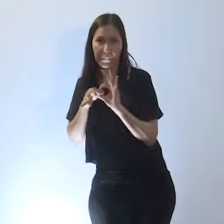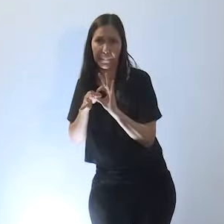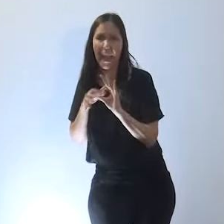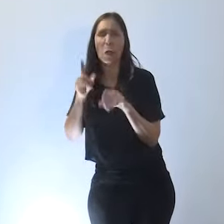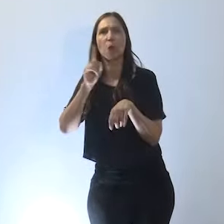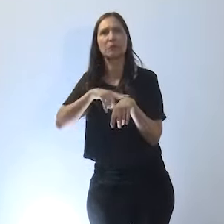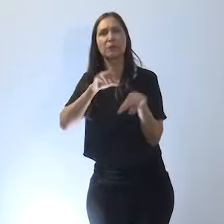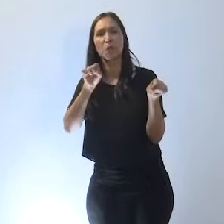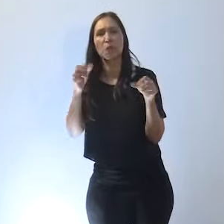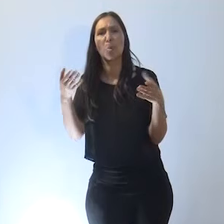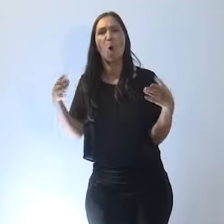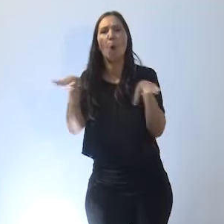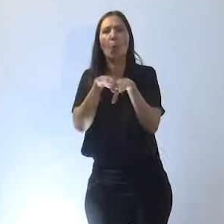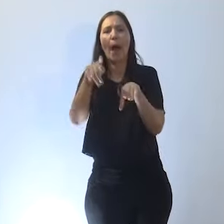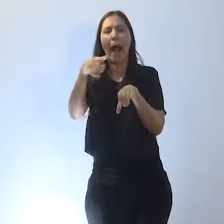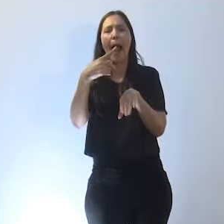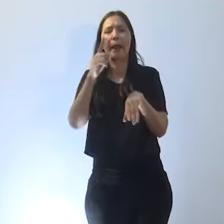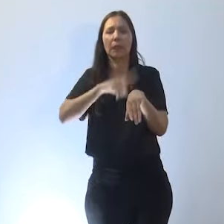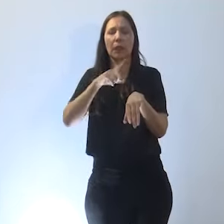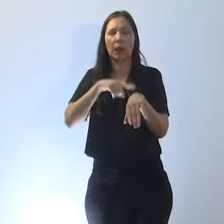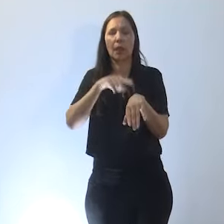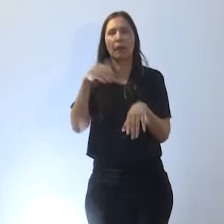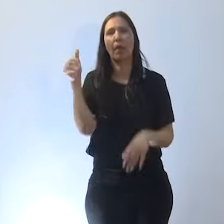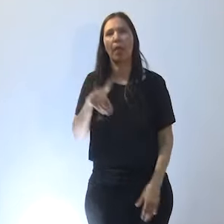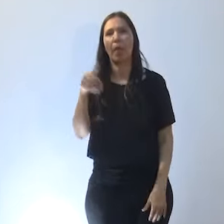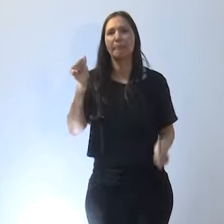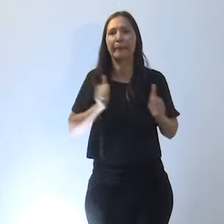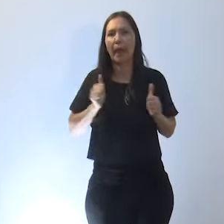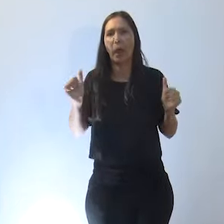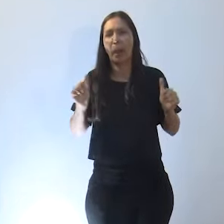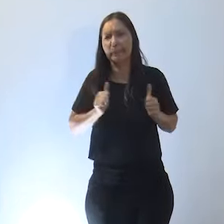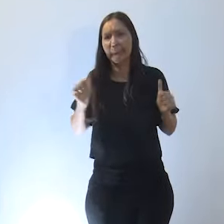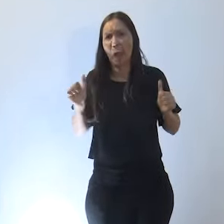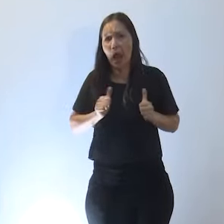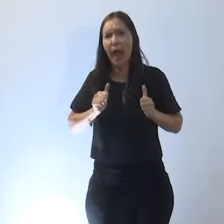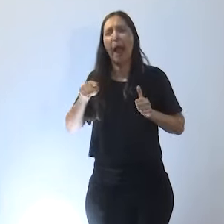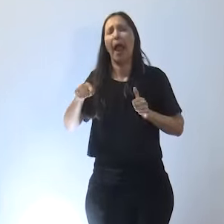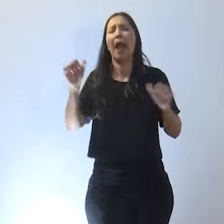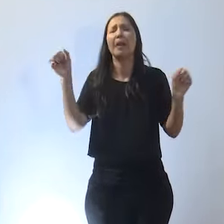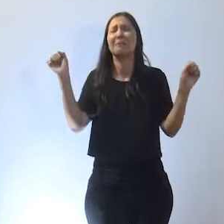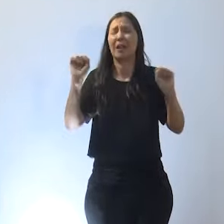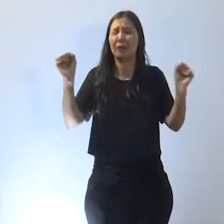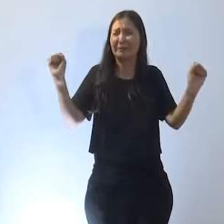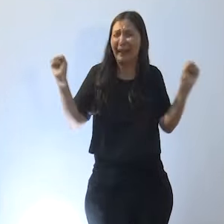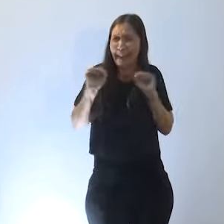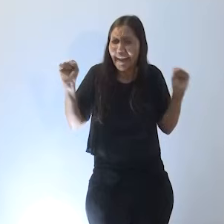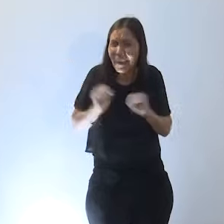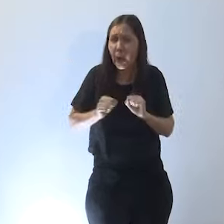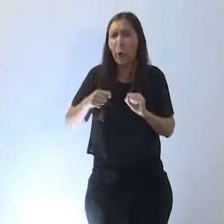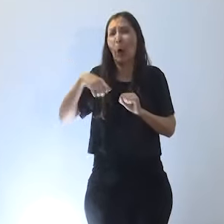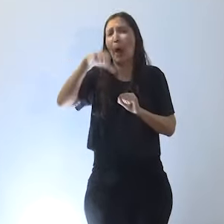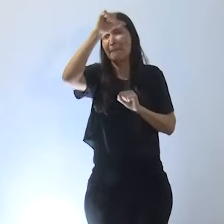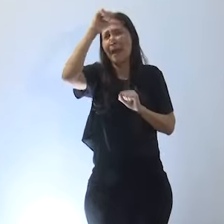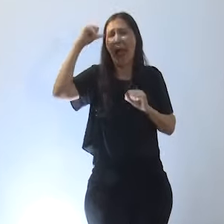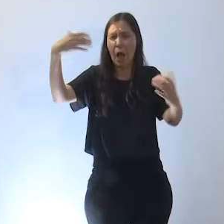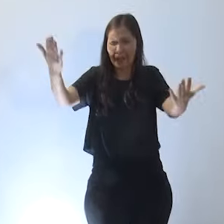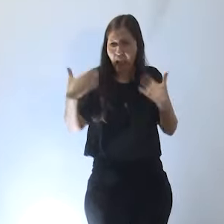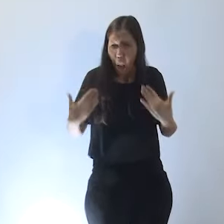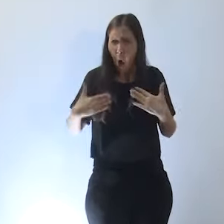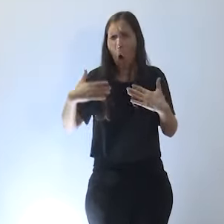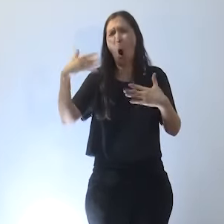cagas de frío en invierno te cagas de calor en verano te maltratan te te trata el enfermero te maltrata el médico Esa es la